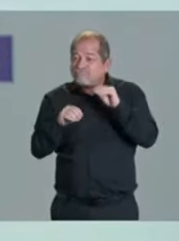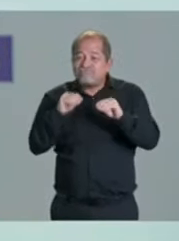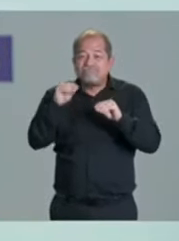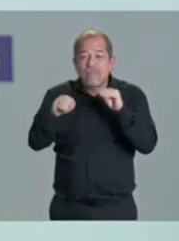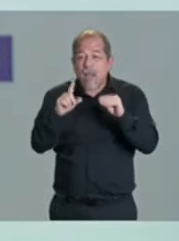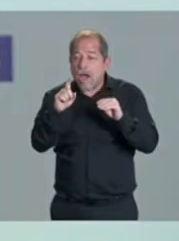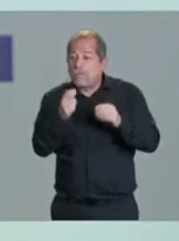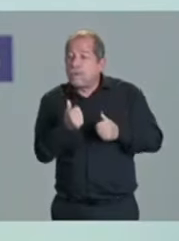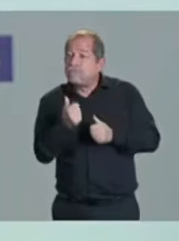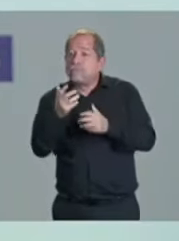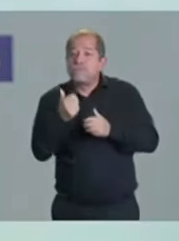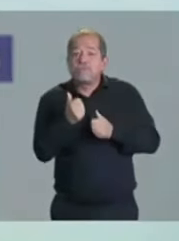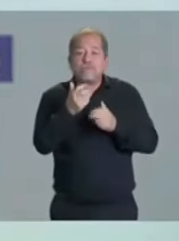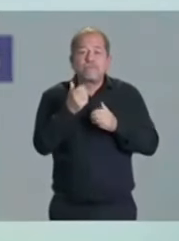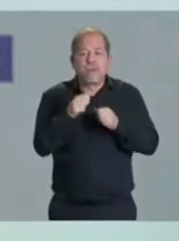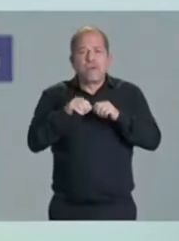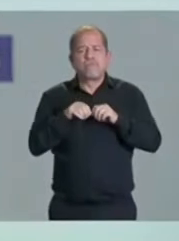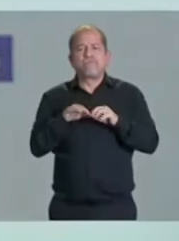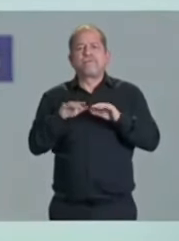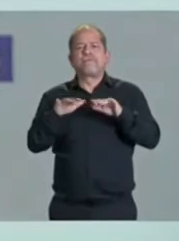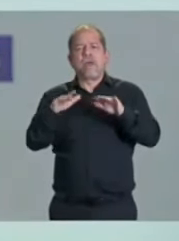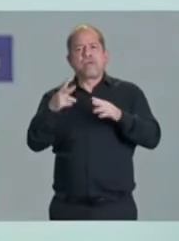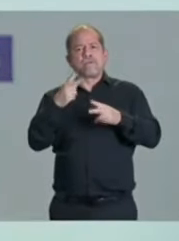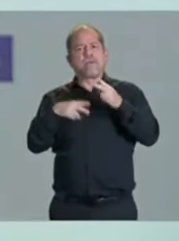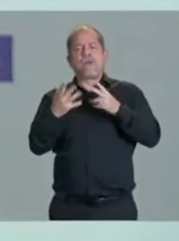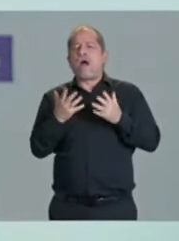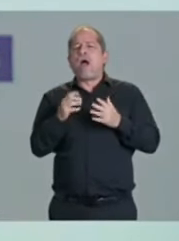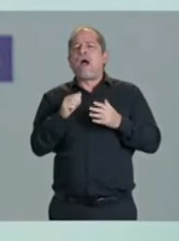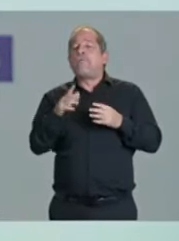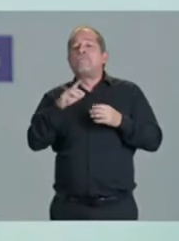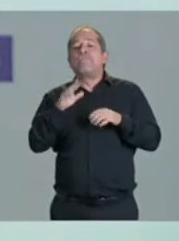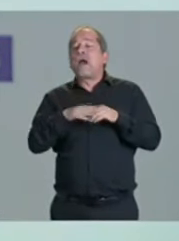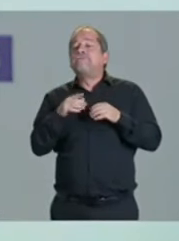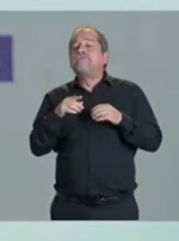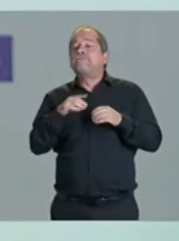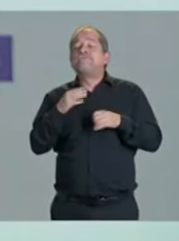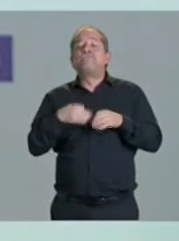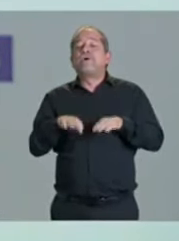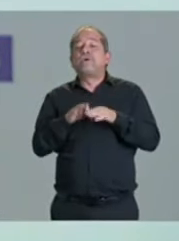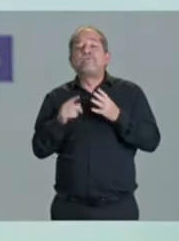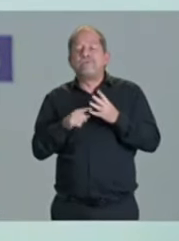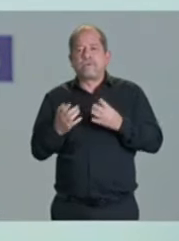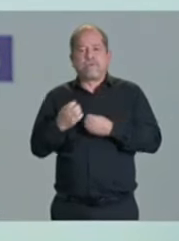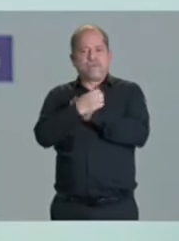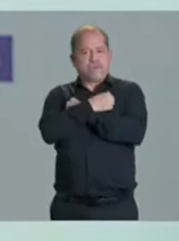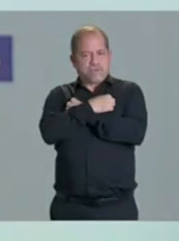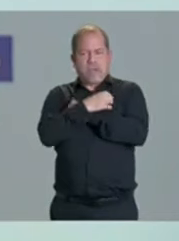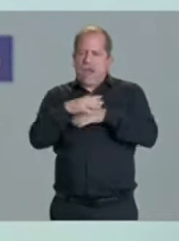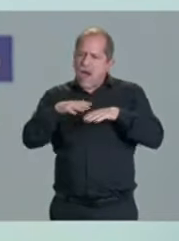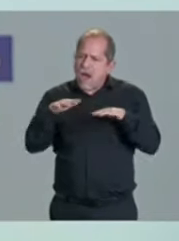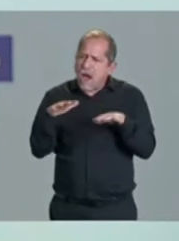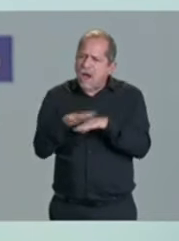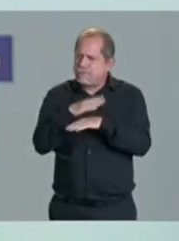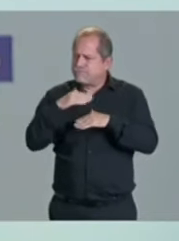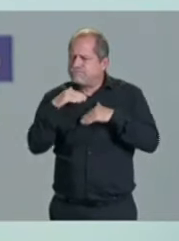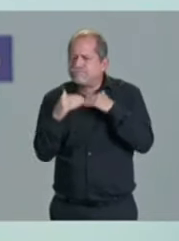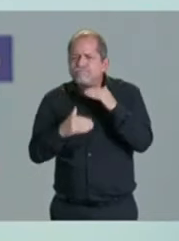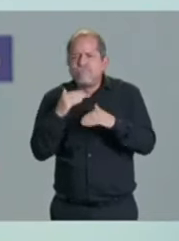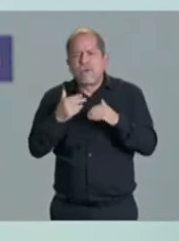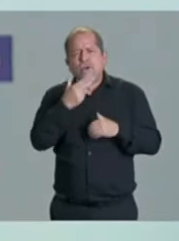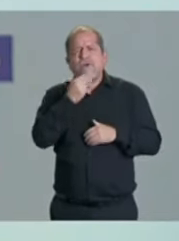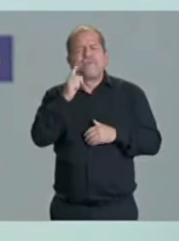han de haber gastado ya en esta campaña, particularmente en Twitter, en la red de X, que en realidad no les ha